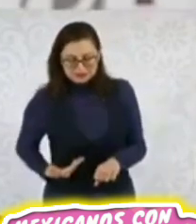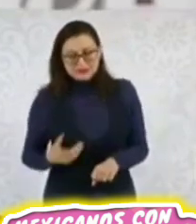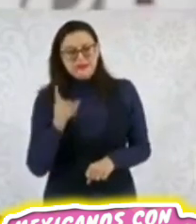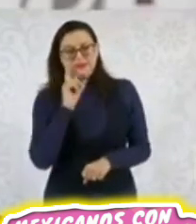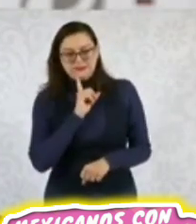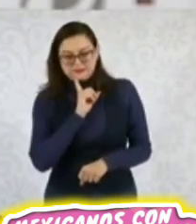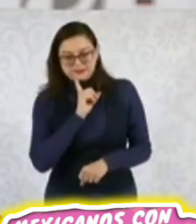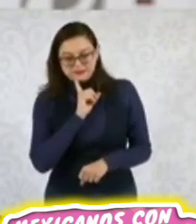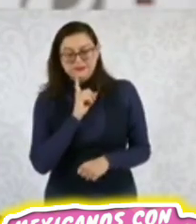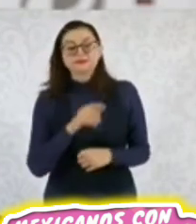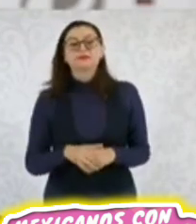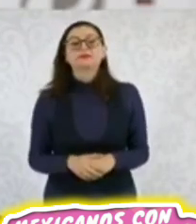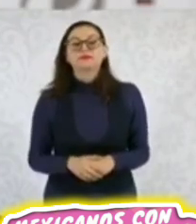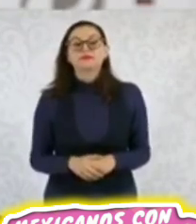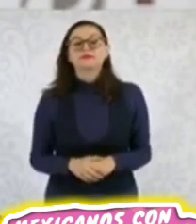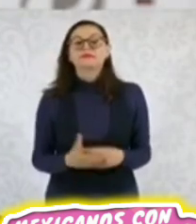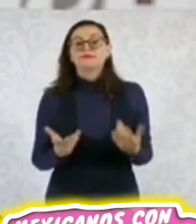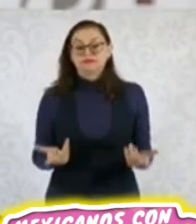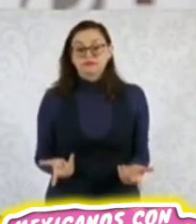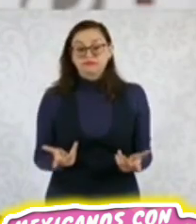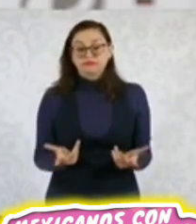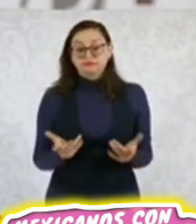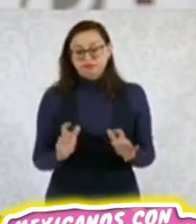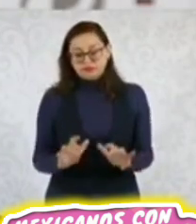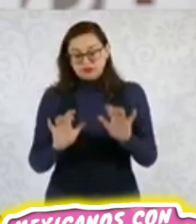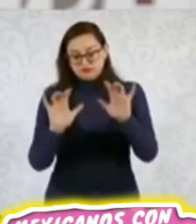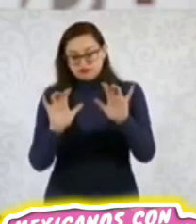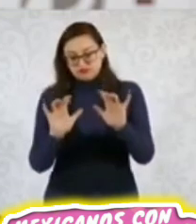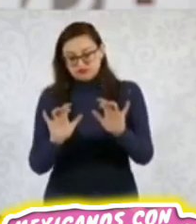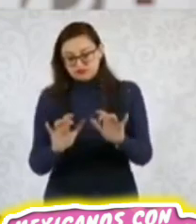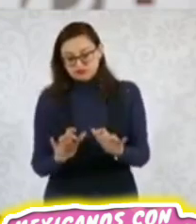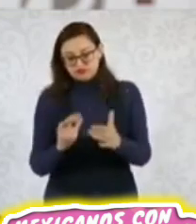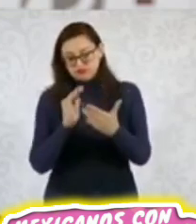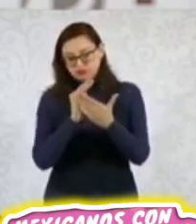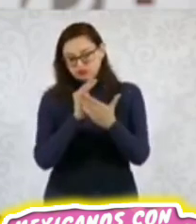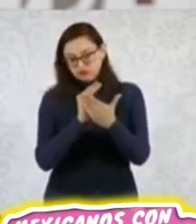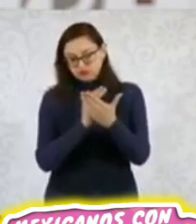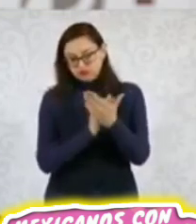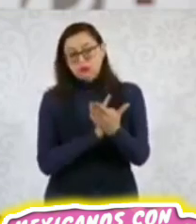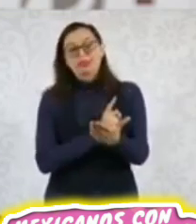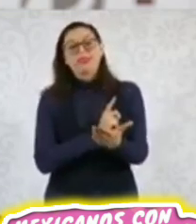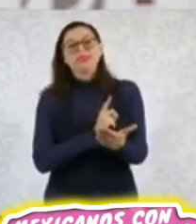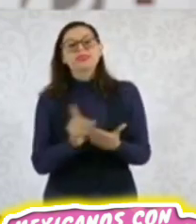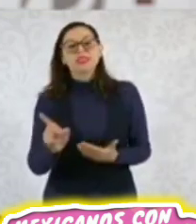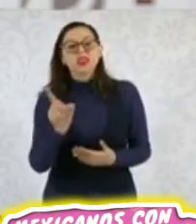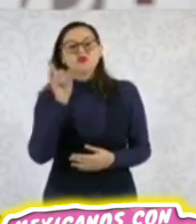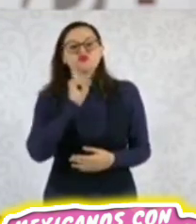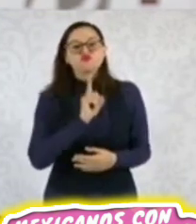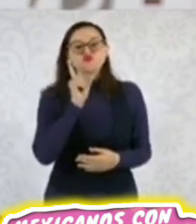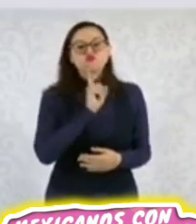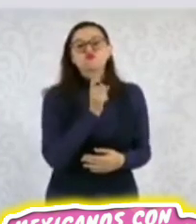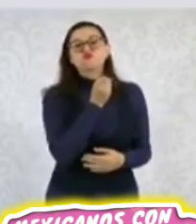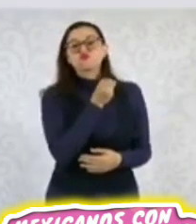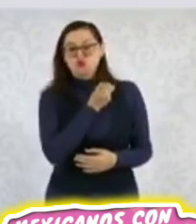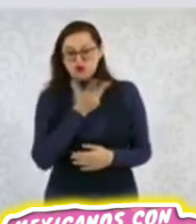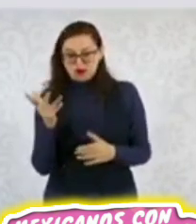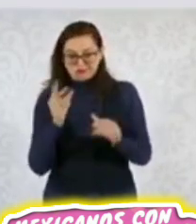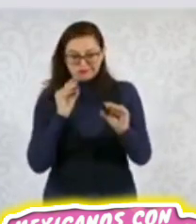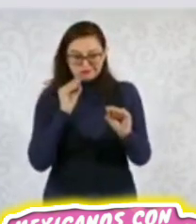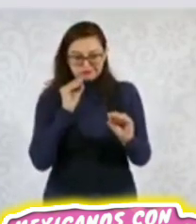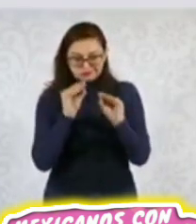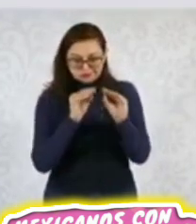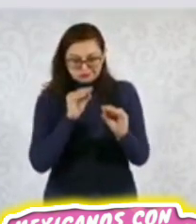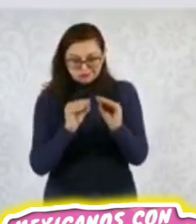solicitado, se trabajará en la redacción de una cartilla de derechos de las mujeres me gustaría presentar rápidamente